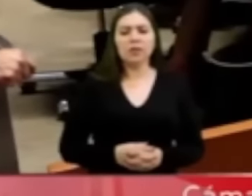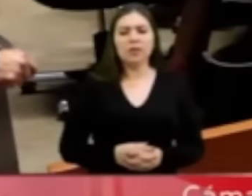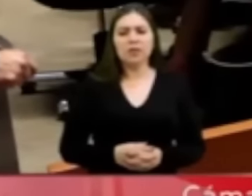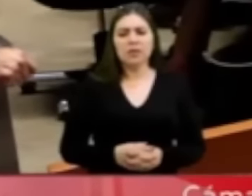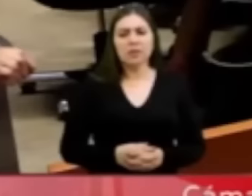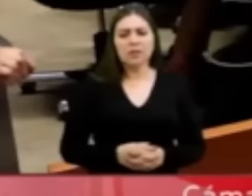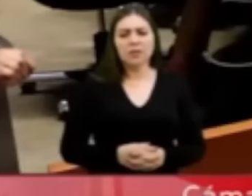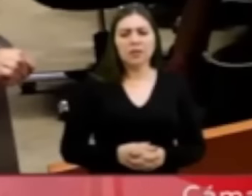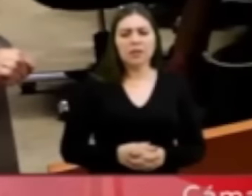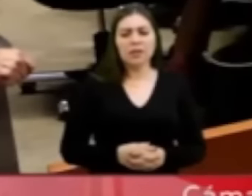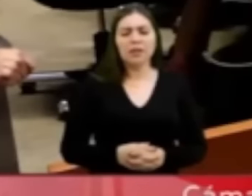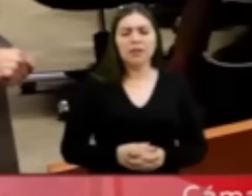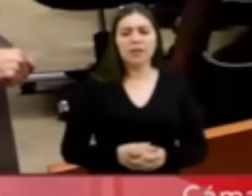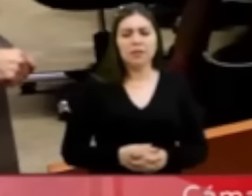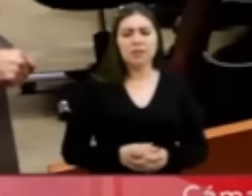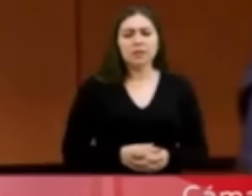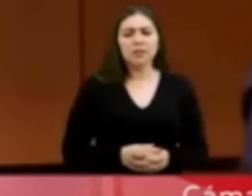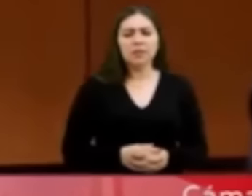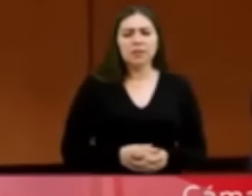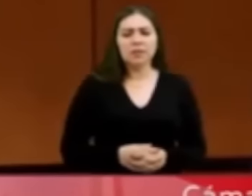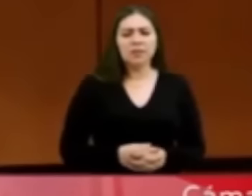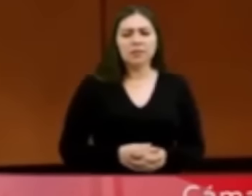Queridas y queridos amigos,